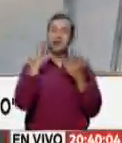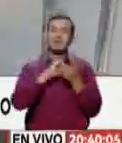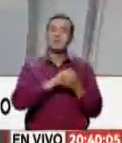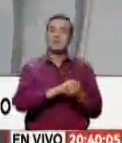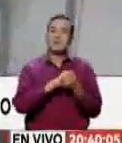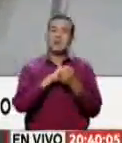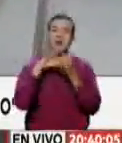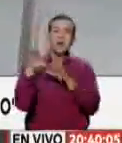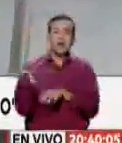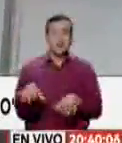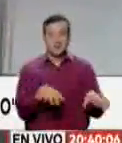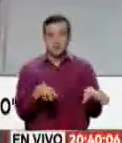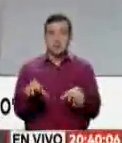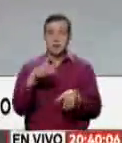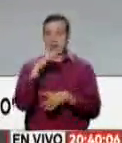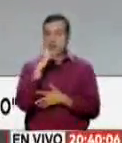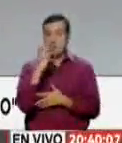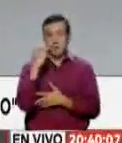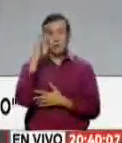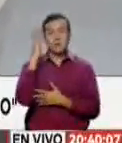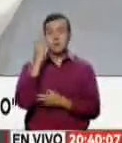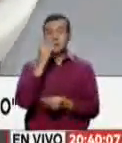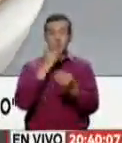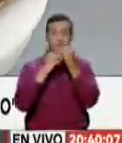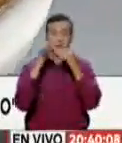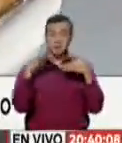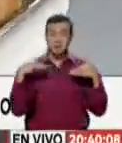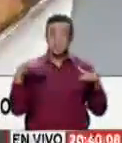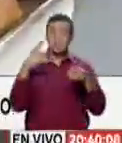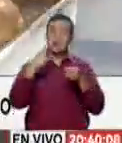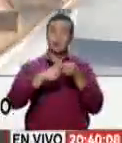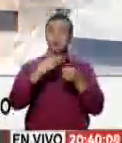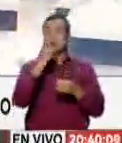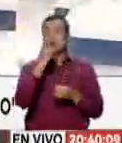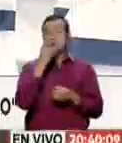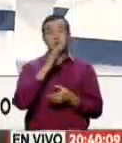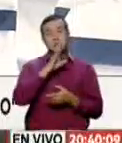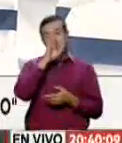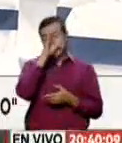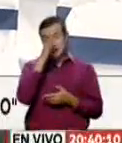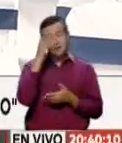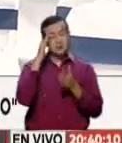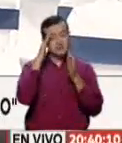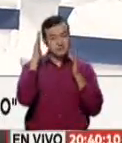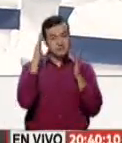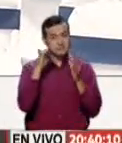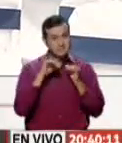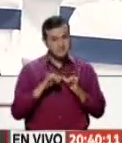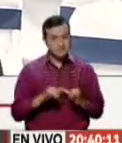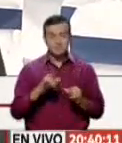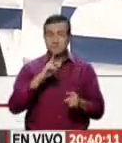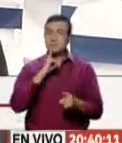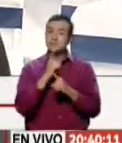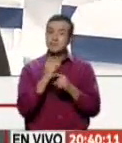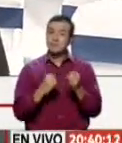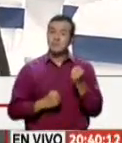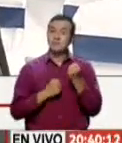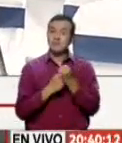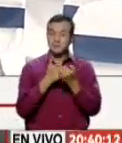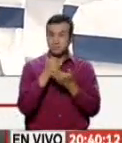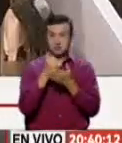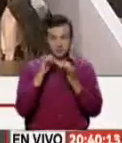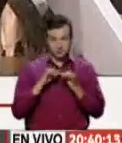a la actividad de los panaderos, que es lo que más consumimos los quiteños en el desayuno es pan. Entonces, tenemos que acercarnos. ¿Y por qué no ayudarles también a